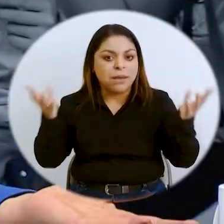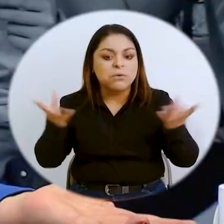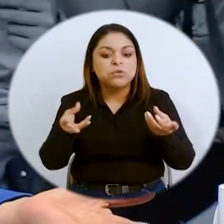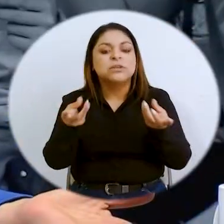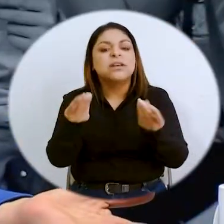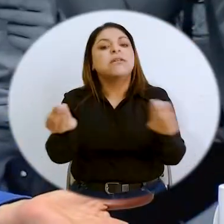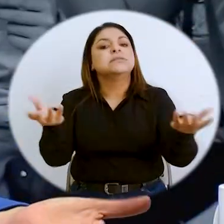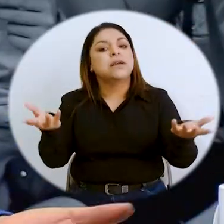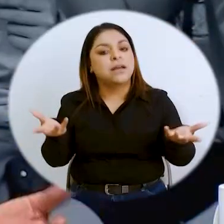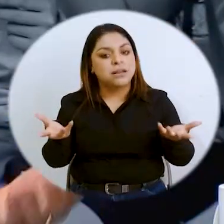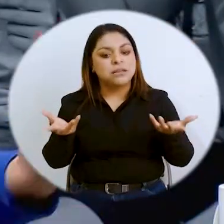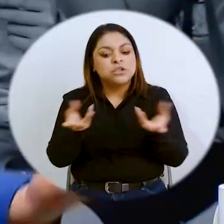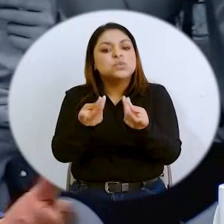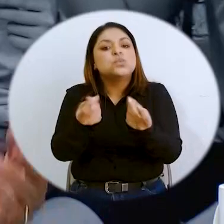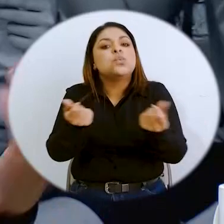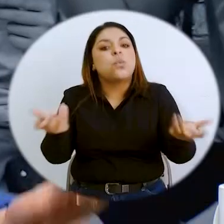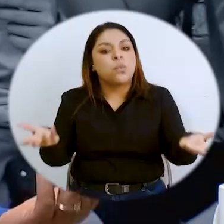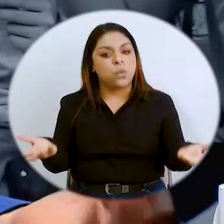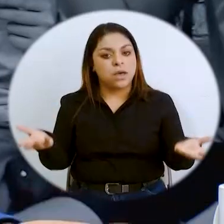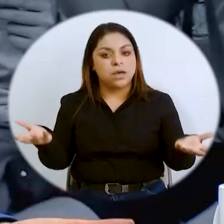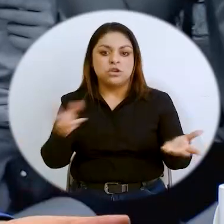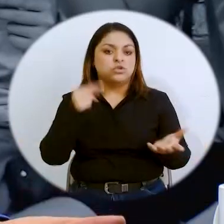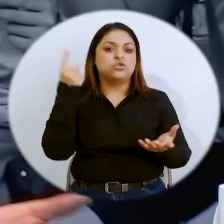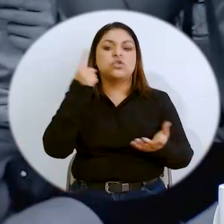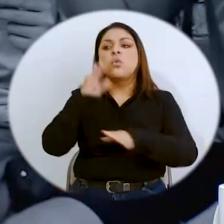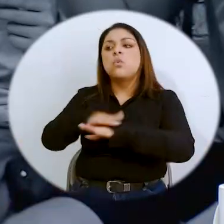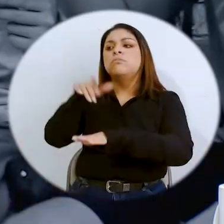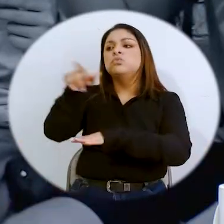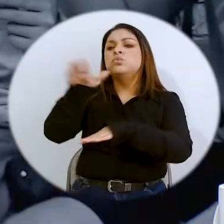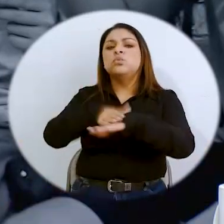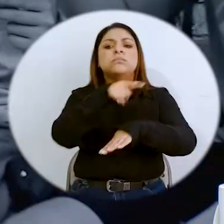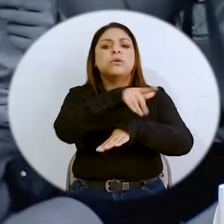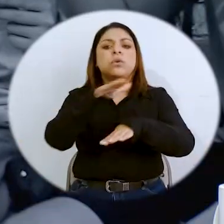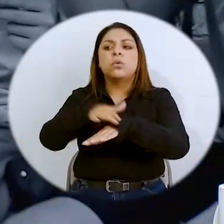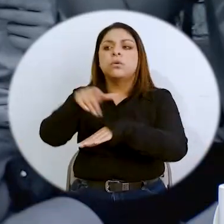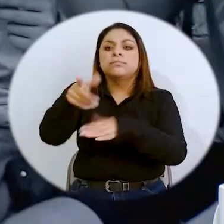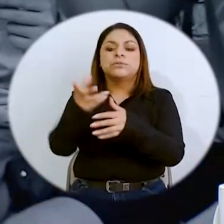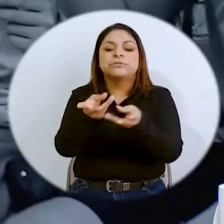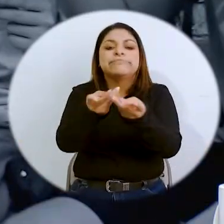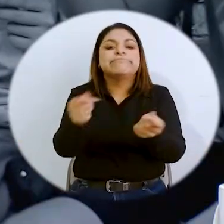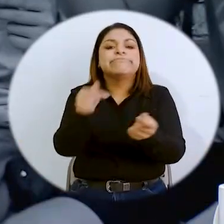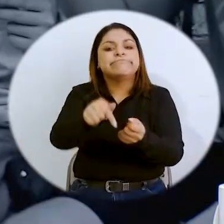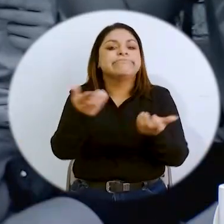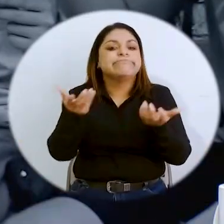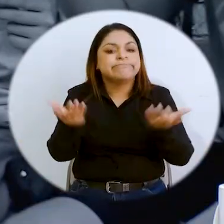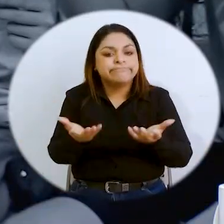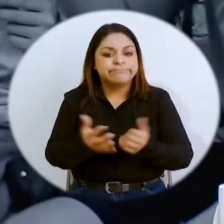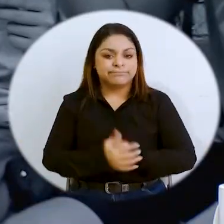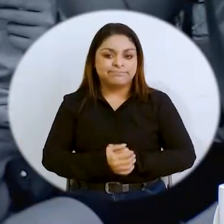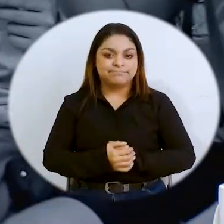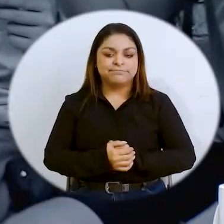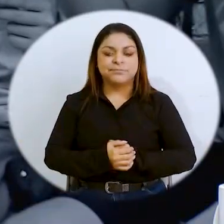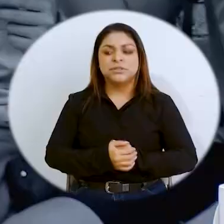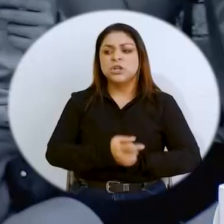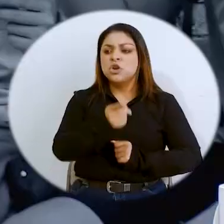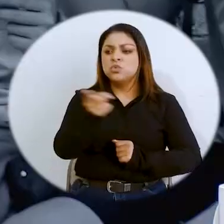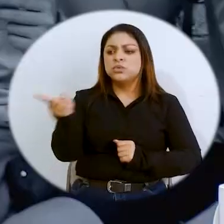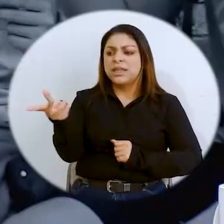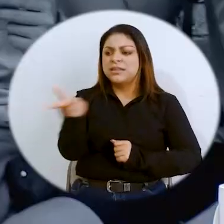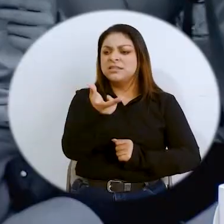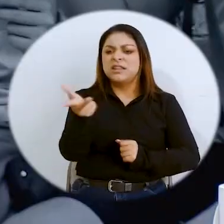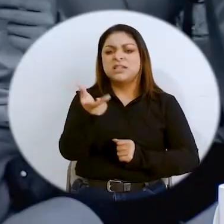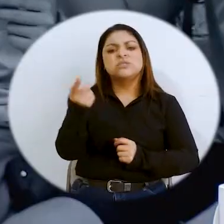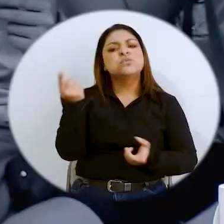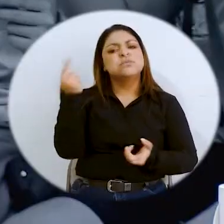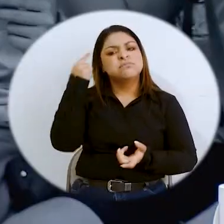que resolverlo, ¿verdad? No podemos seguirle echando la culpa a otros y que no se resuelva. Desde la perspectiva de ustedes, de cada rango de